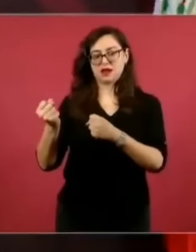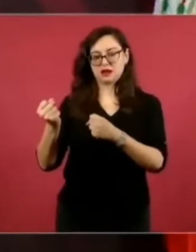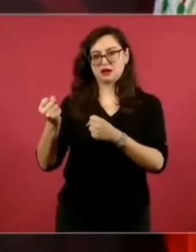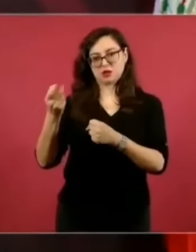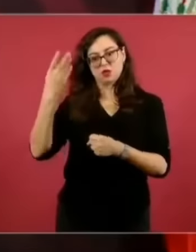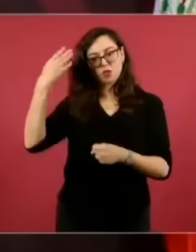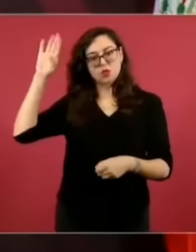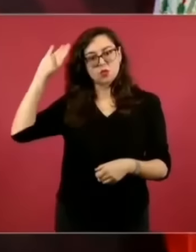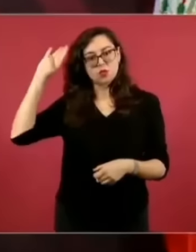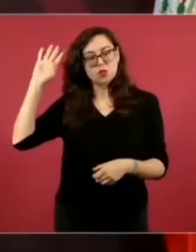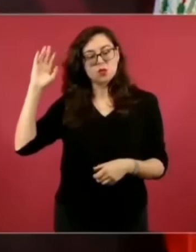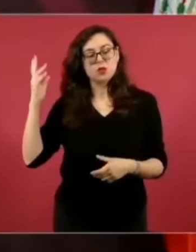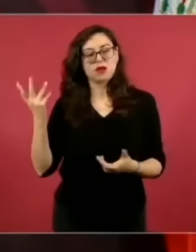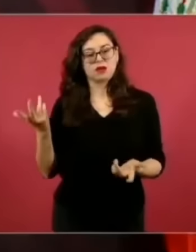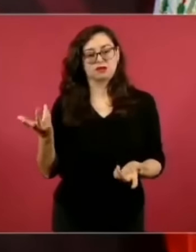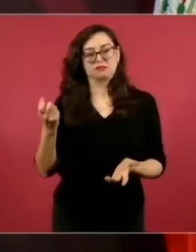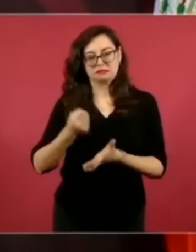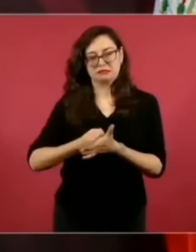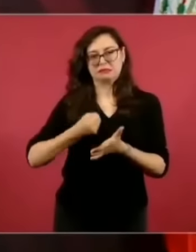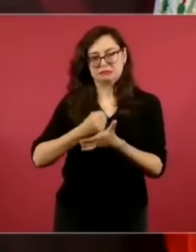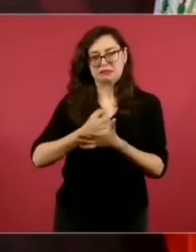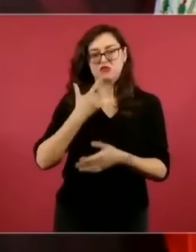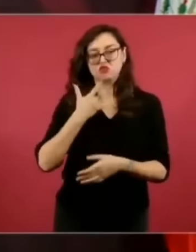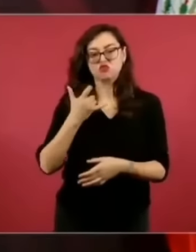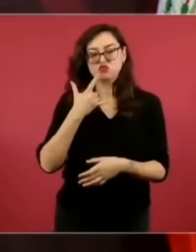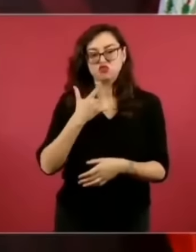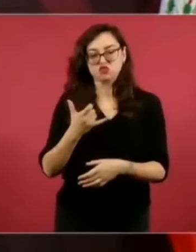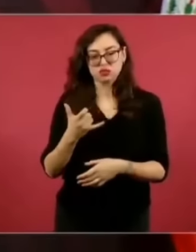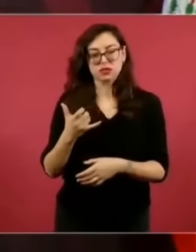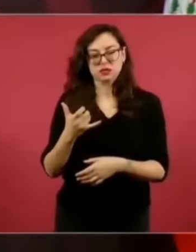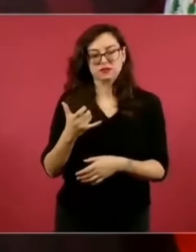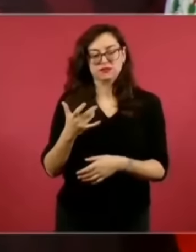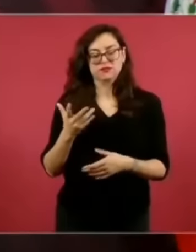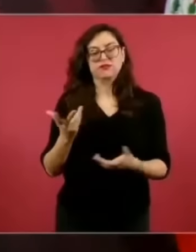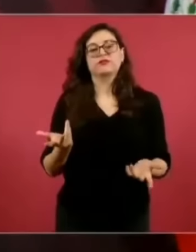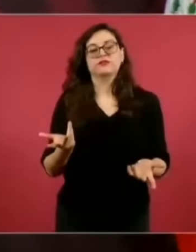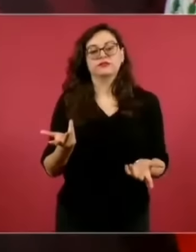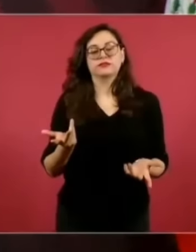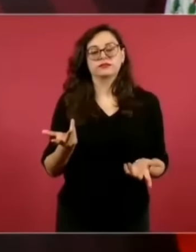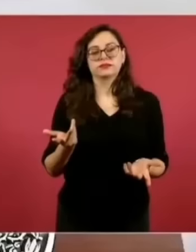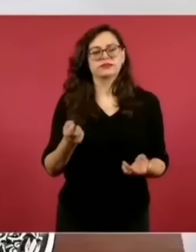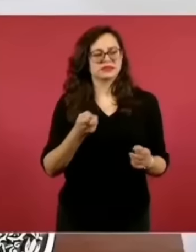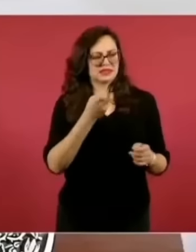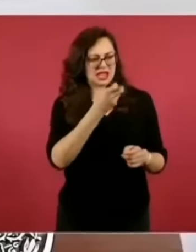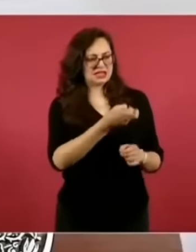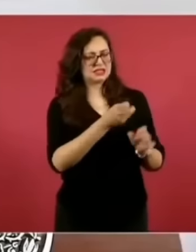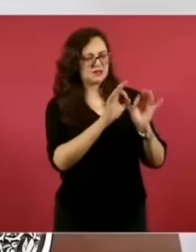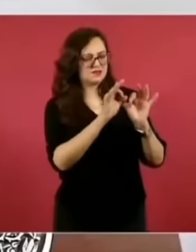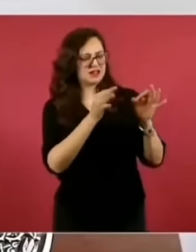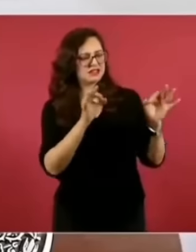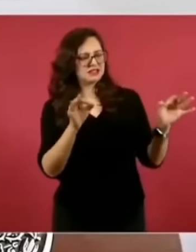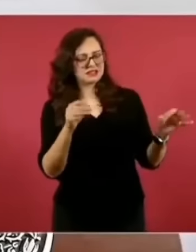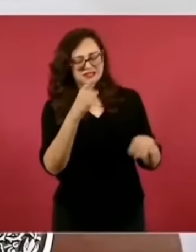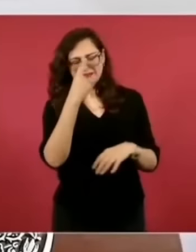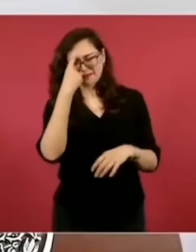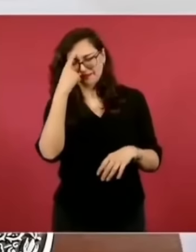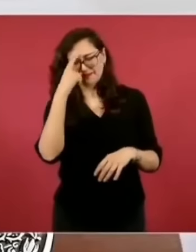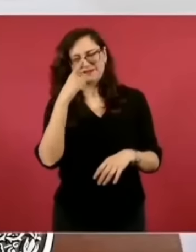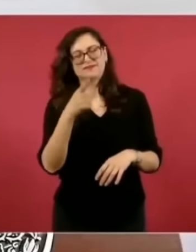independencia en ese entonces. A ver si también conseguimos esa frase. Es